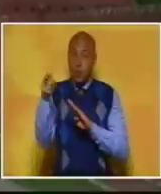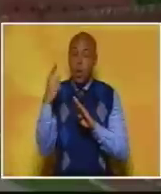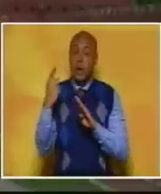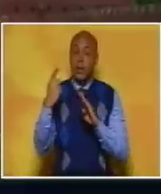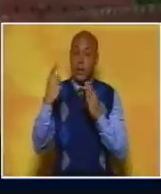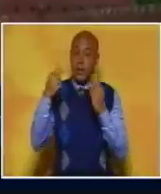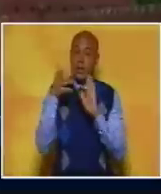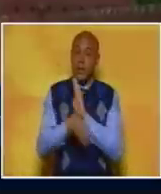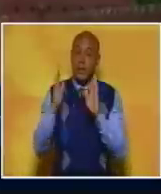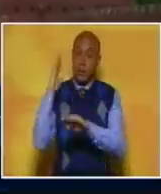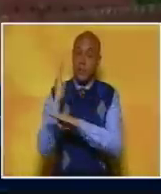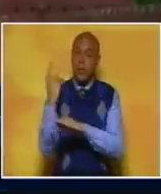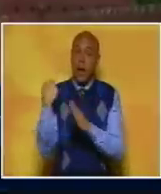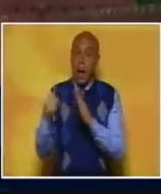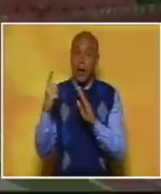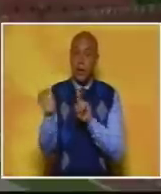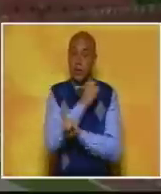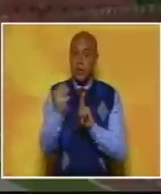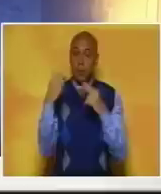de delitos de lesa humanidad.